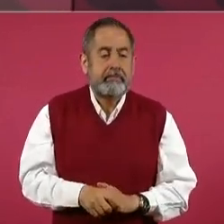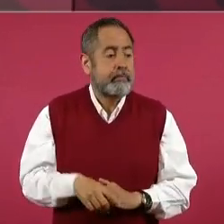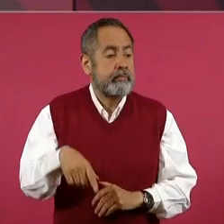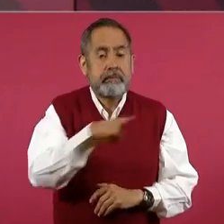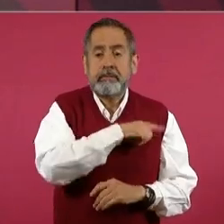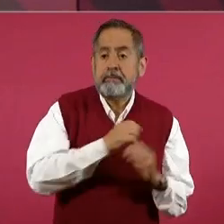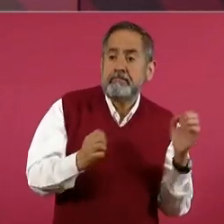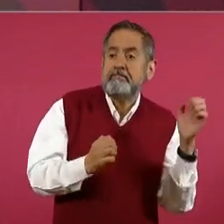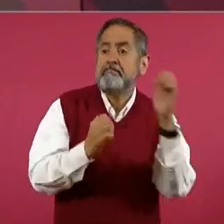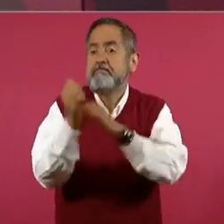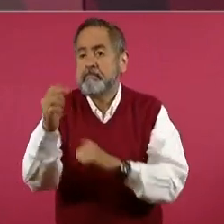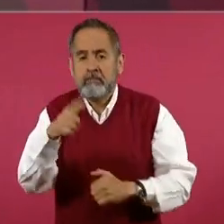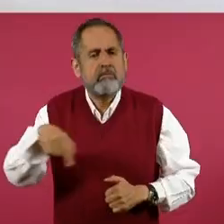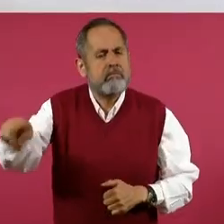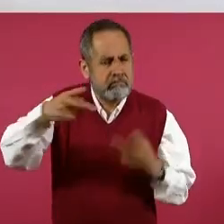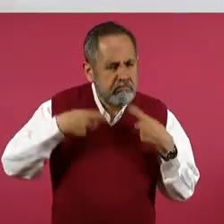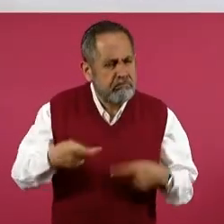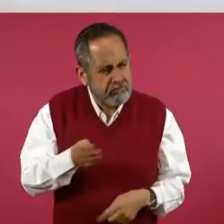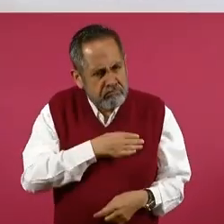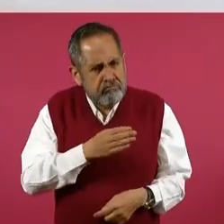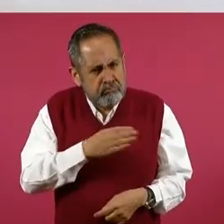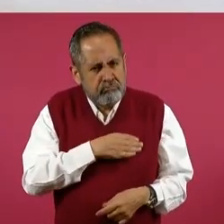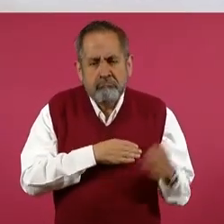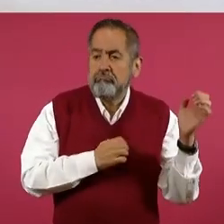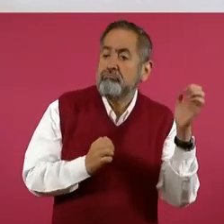engañaron a mucha gente buena